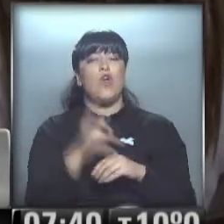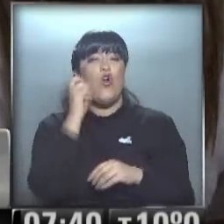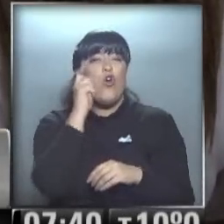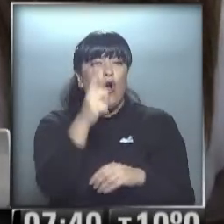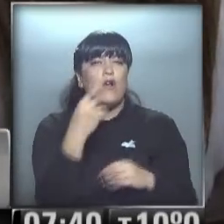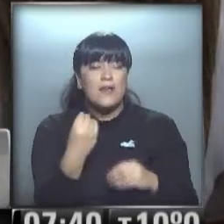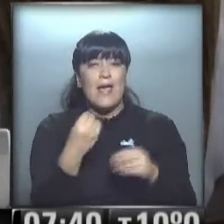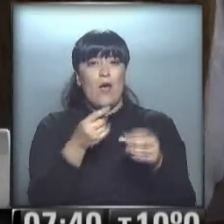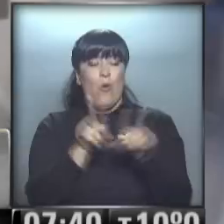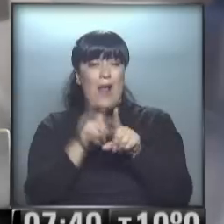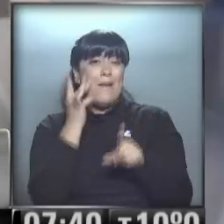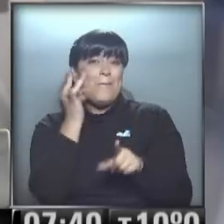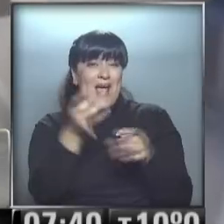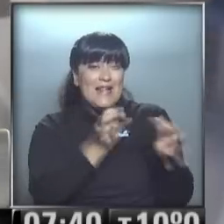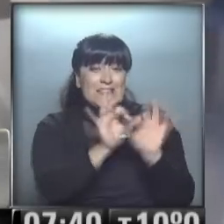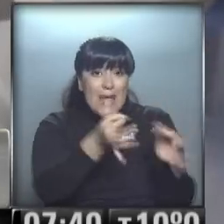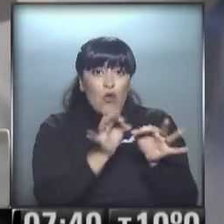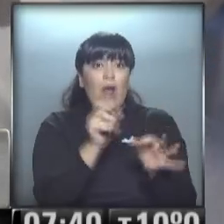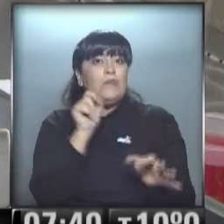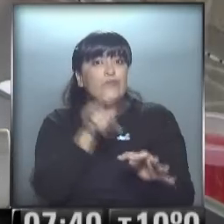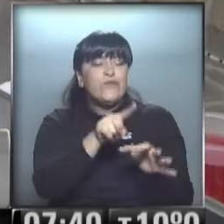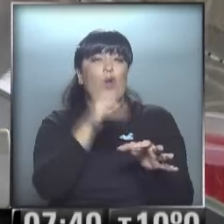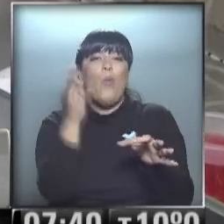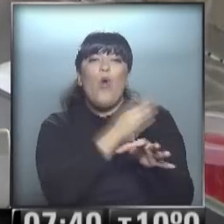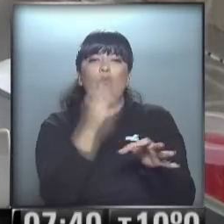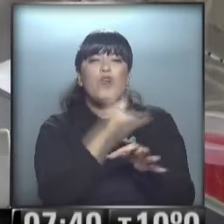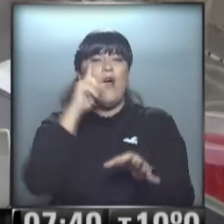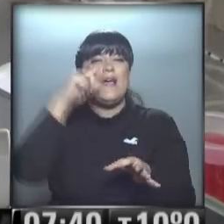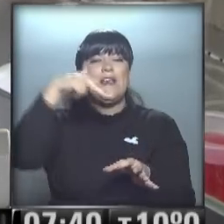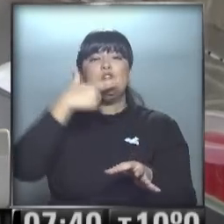transformar las células de la piel directamente en células productoras de insulina sin utilizar